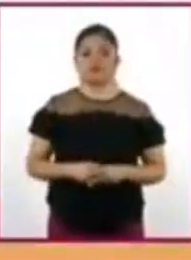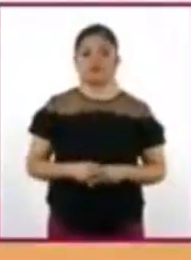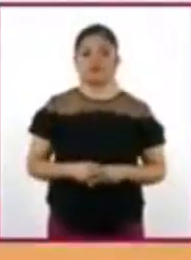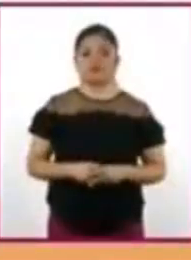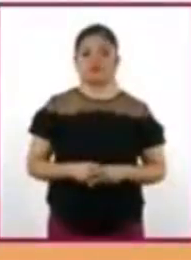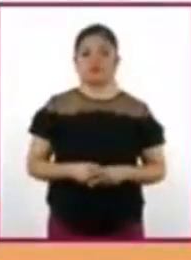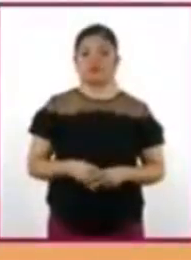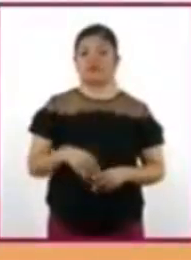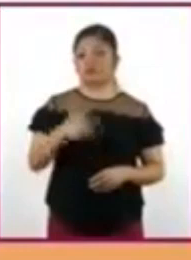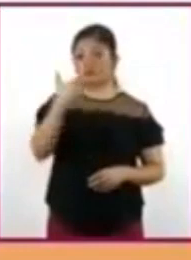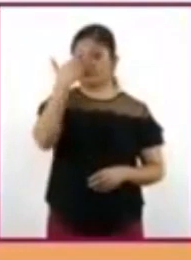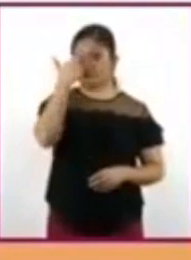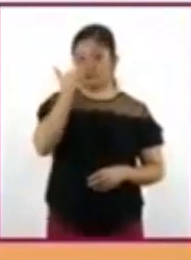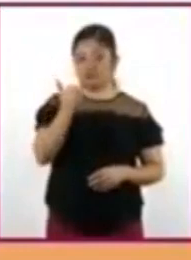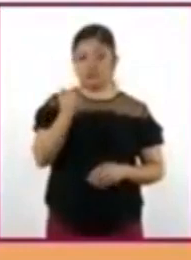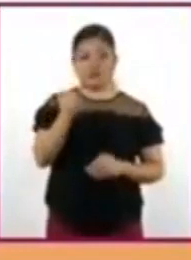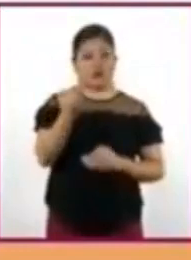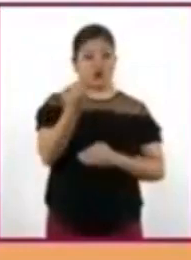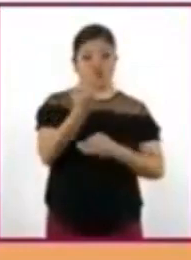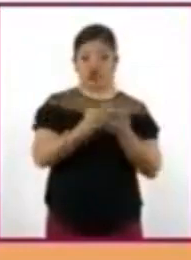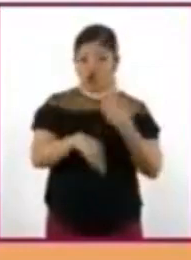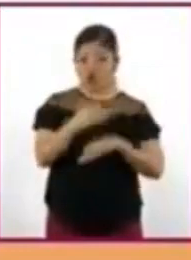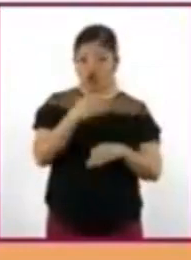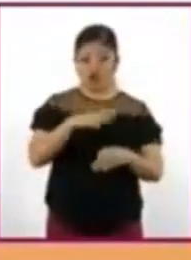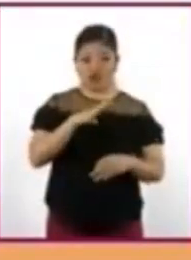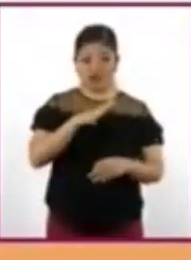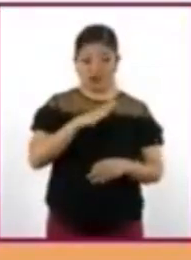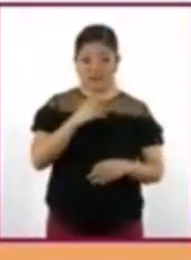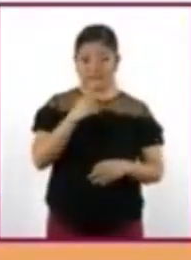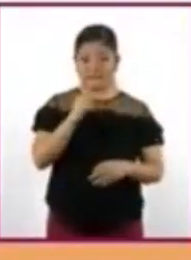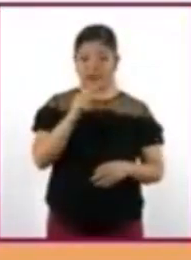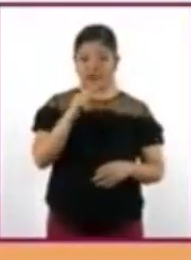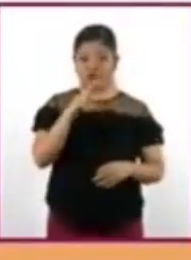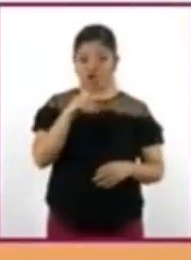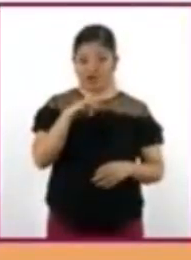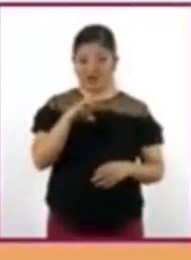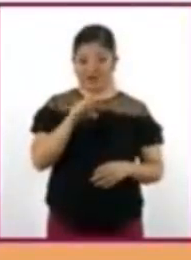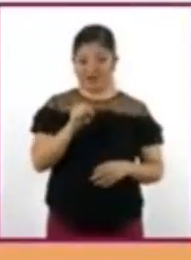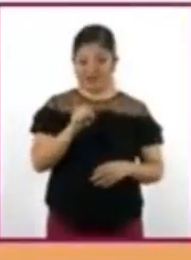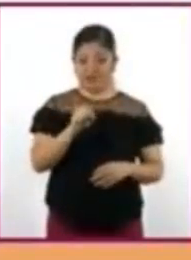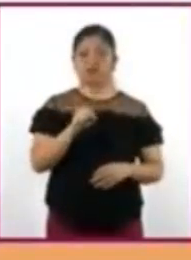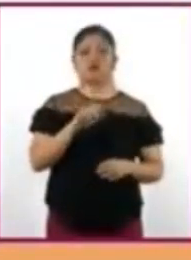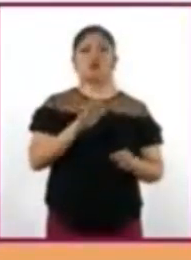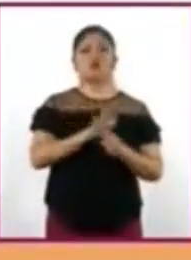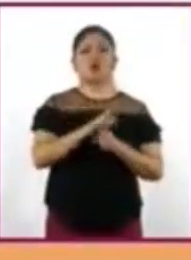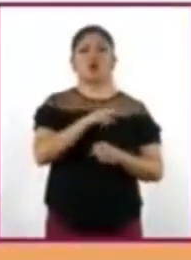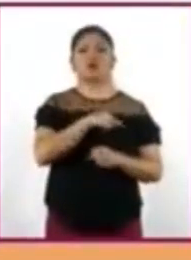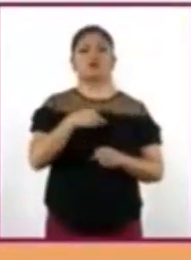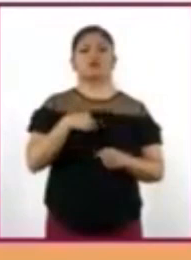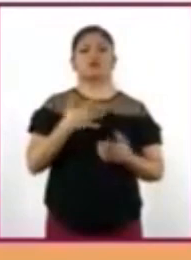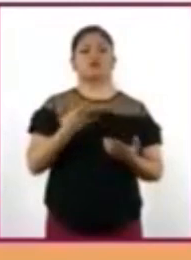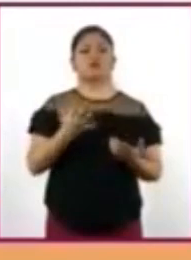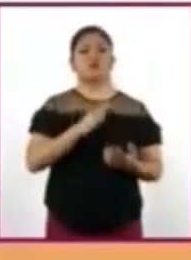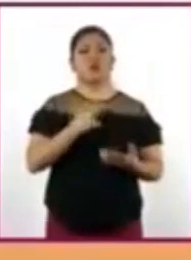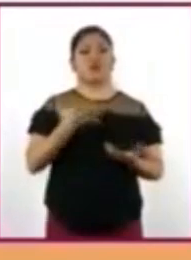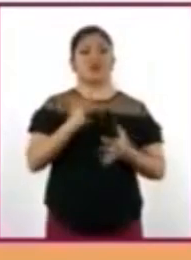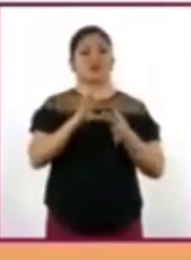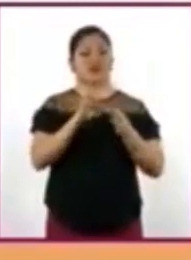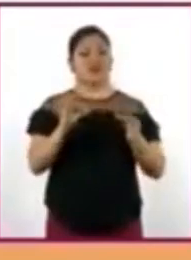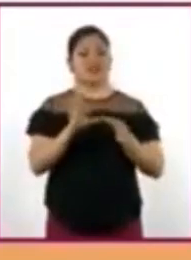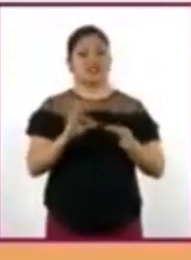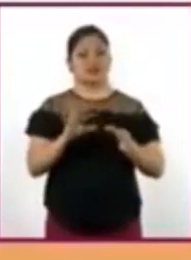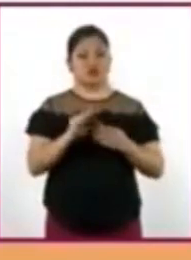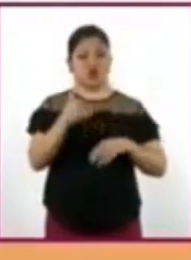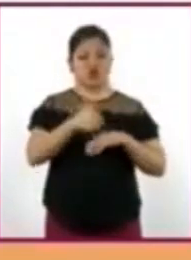En efecto, de todos los patrones que hay en la naturaleza, aquellos que se pueden describir mediante una cadena de